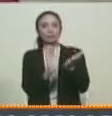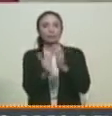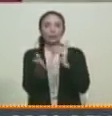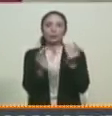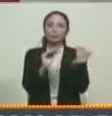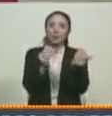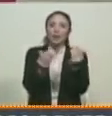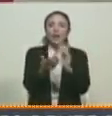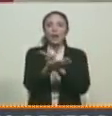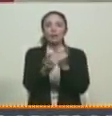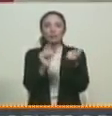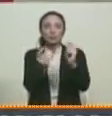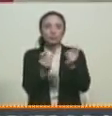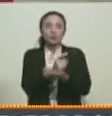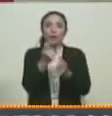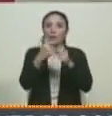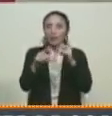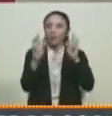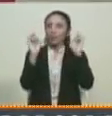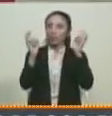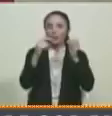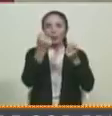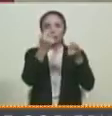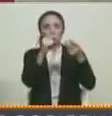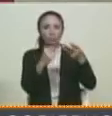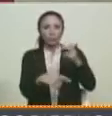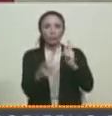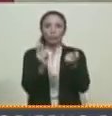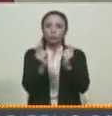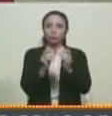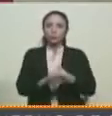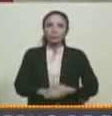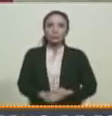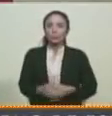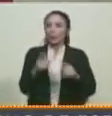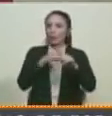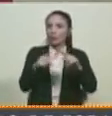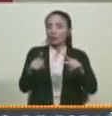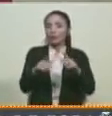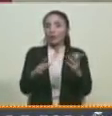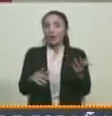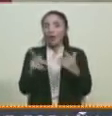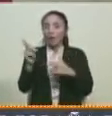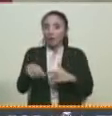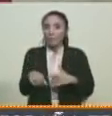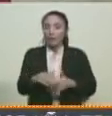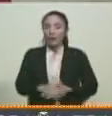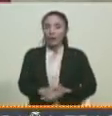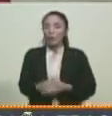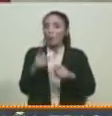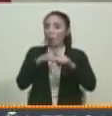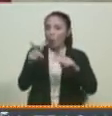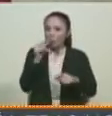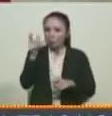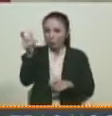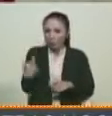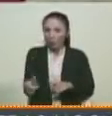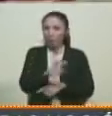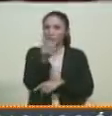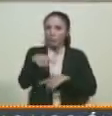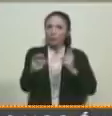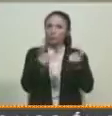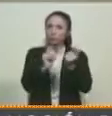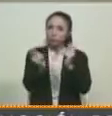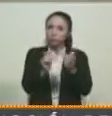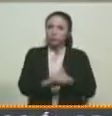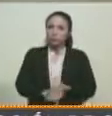compartiendo criterios, así como he compartido criterios con compañero hermano mayor general de ejército Raúl Castro,